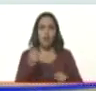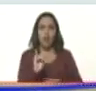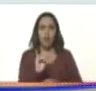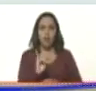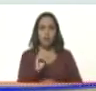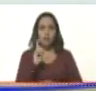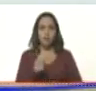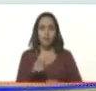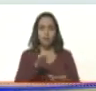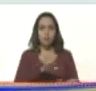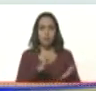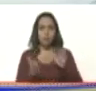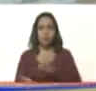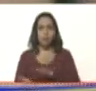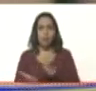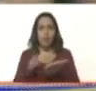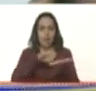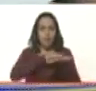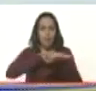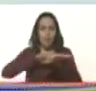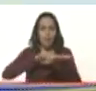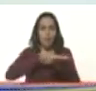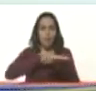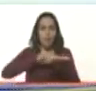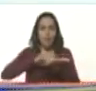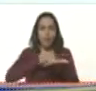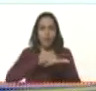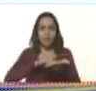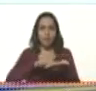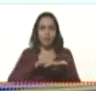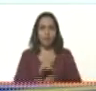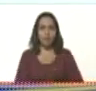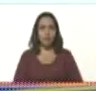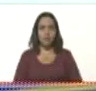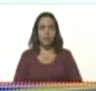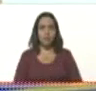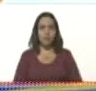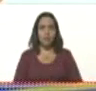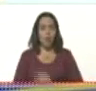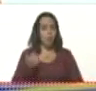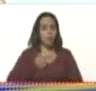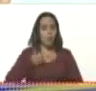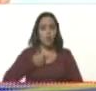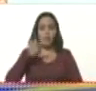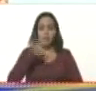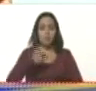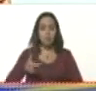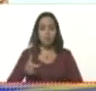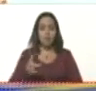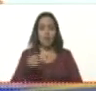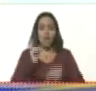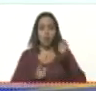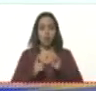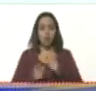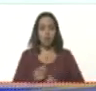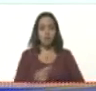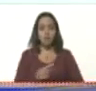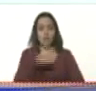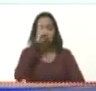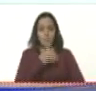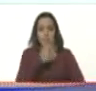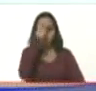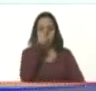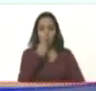también en lenguaje braille. Quiere decir que cualquiera de ustedes con alguna discapacidad visual